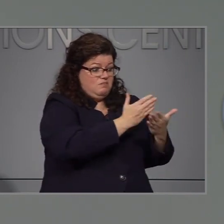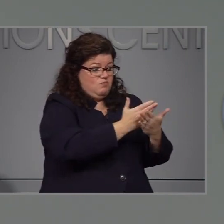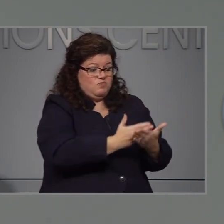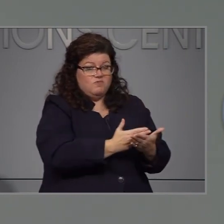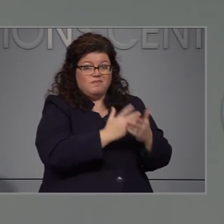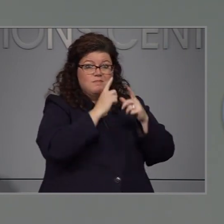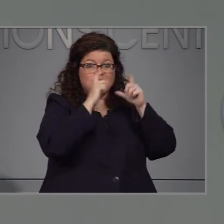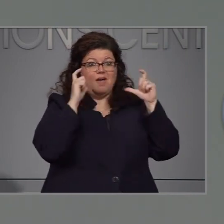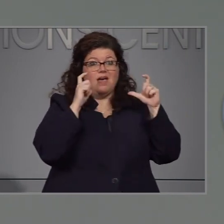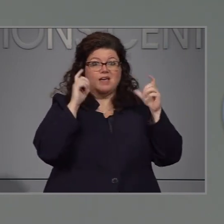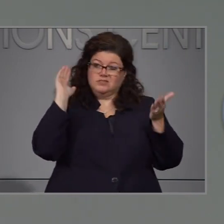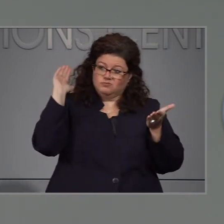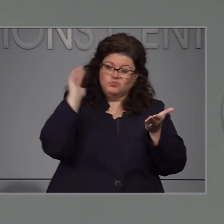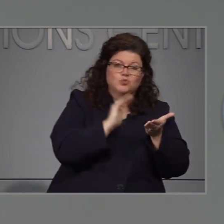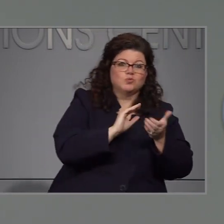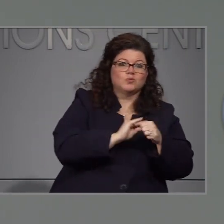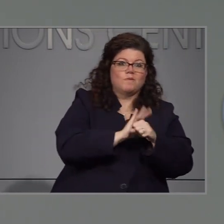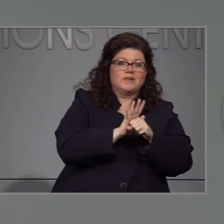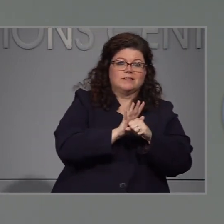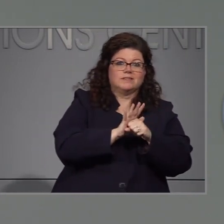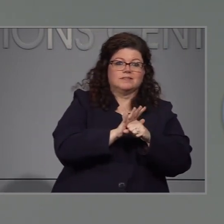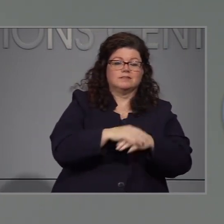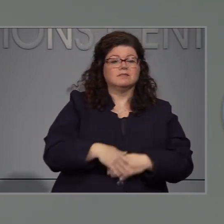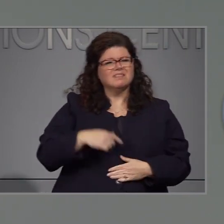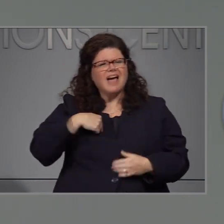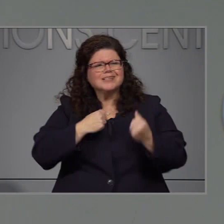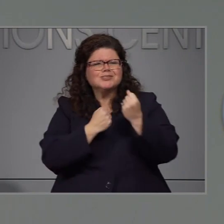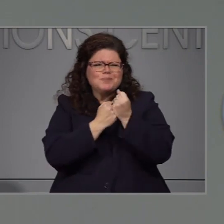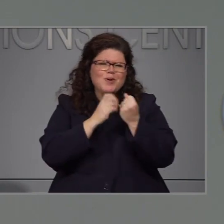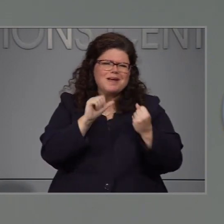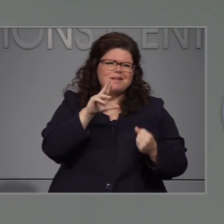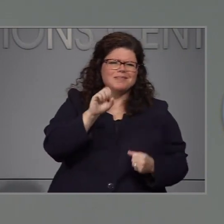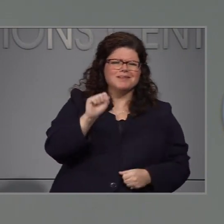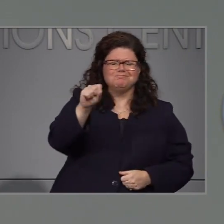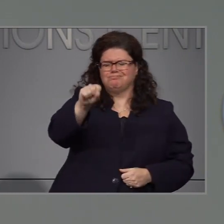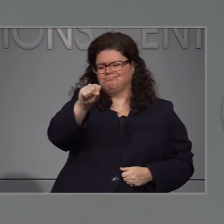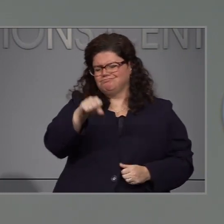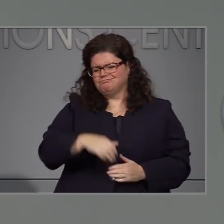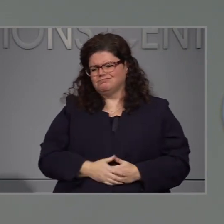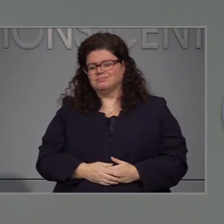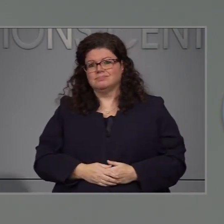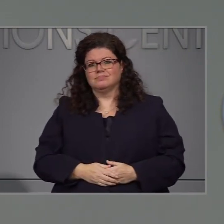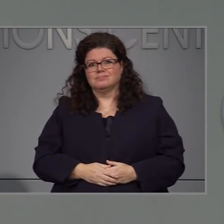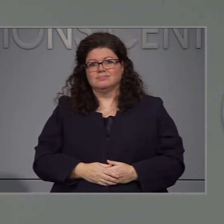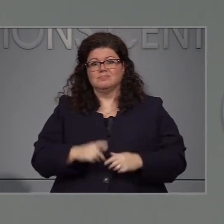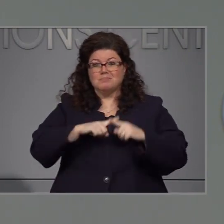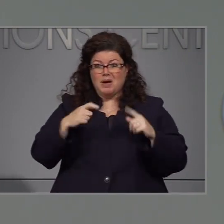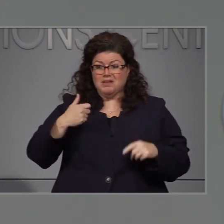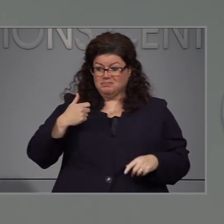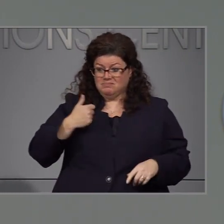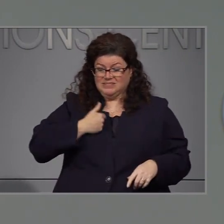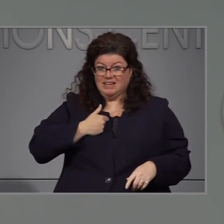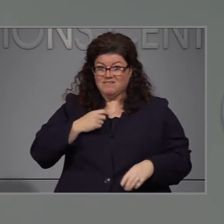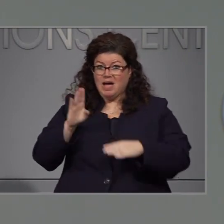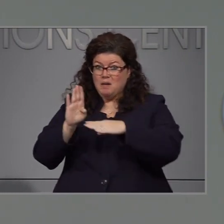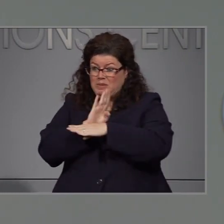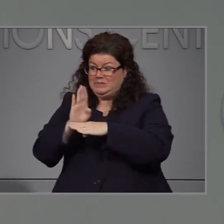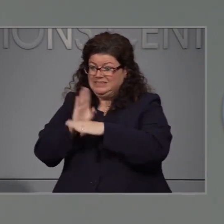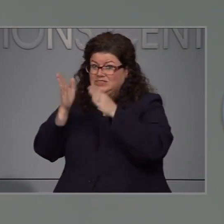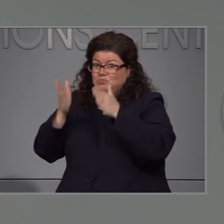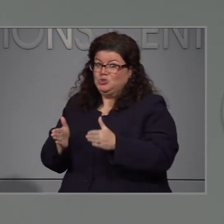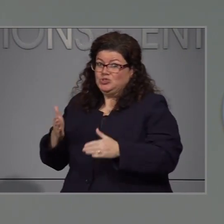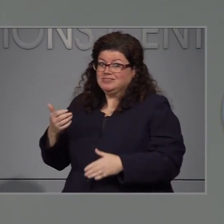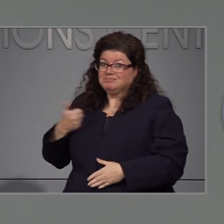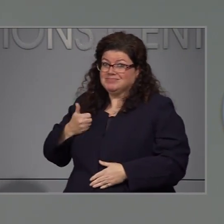funciona. Pero también yo estoy aquí no nada más como alguien que está a favor de la salud, pero también alguien que está